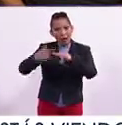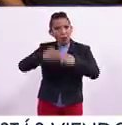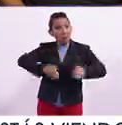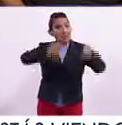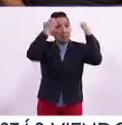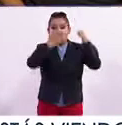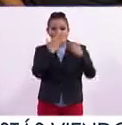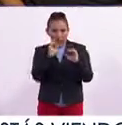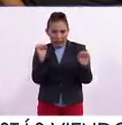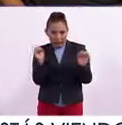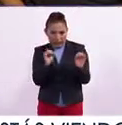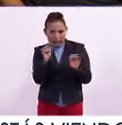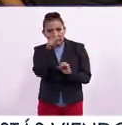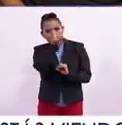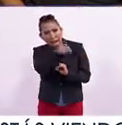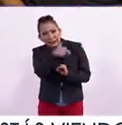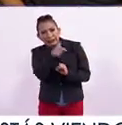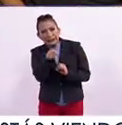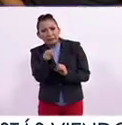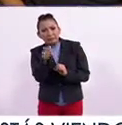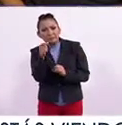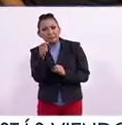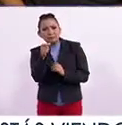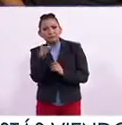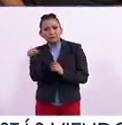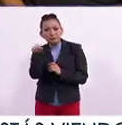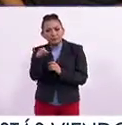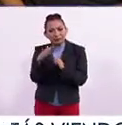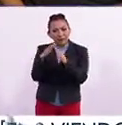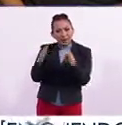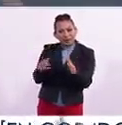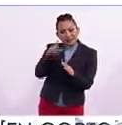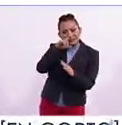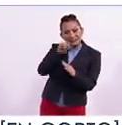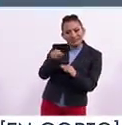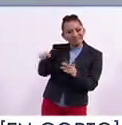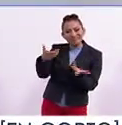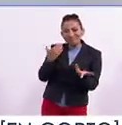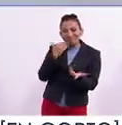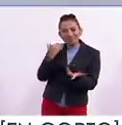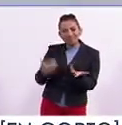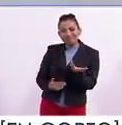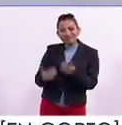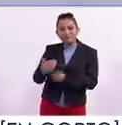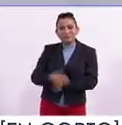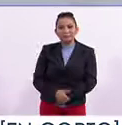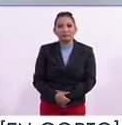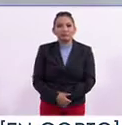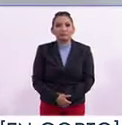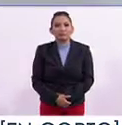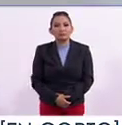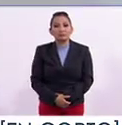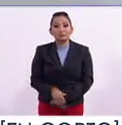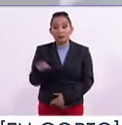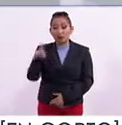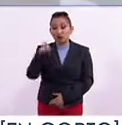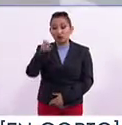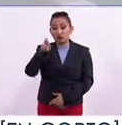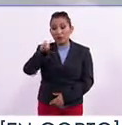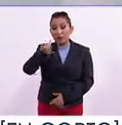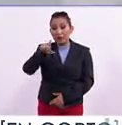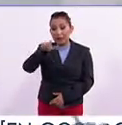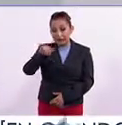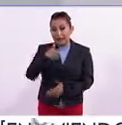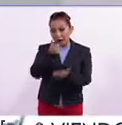tenían muchas de las fallas que se tenían en esto. El Dr. Meli ha participado en